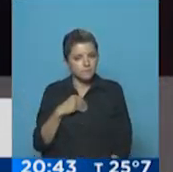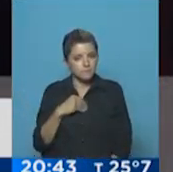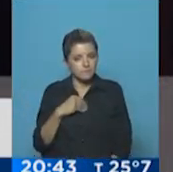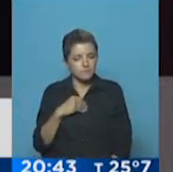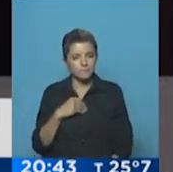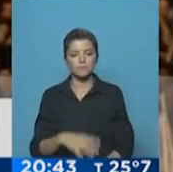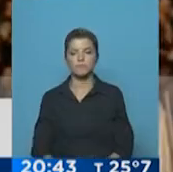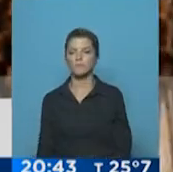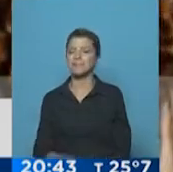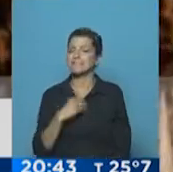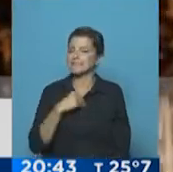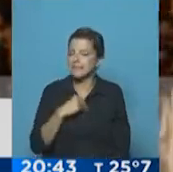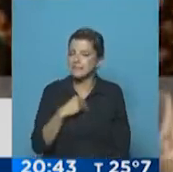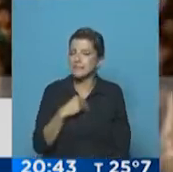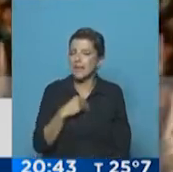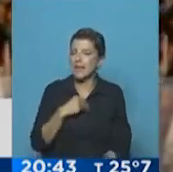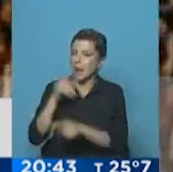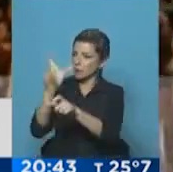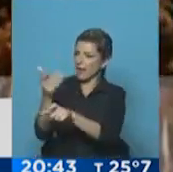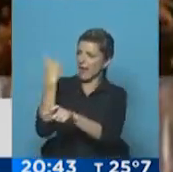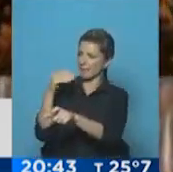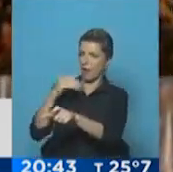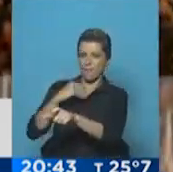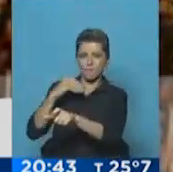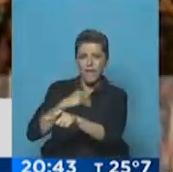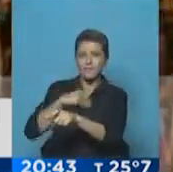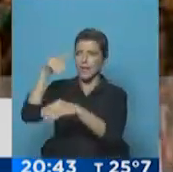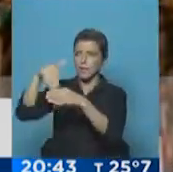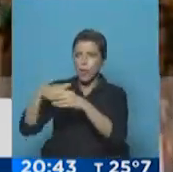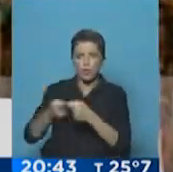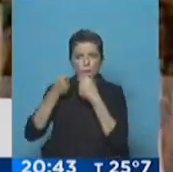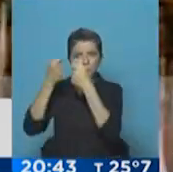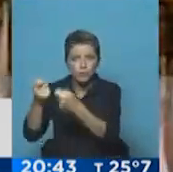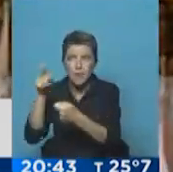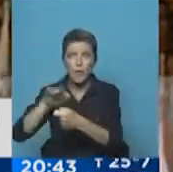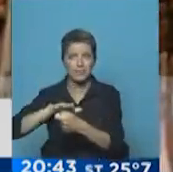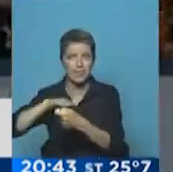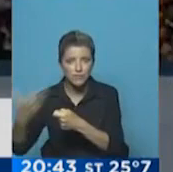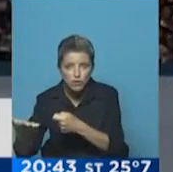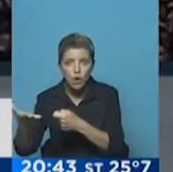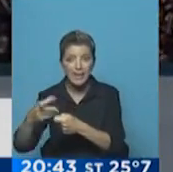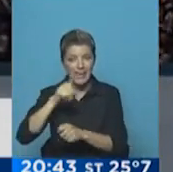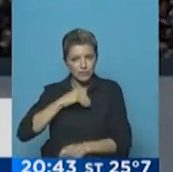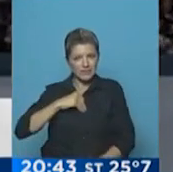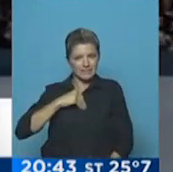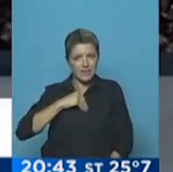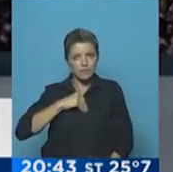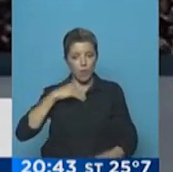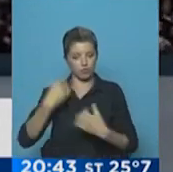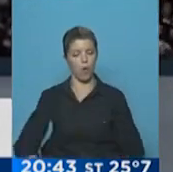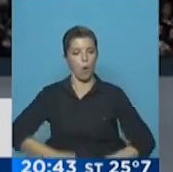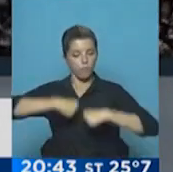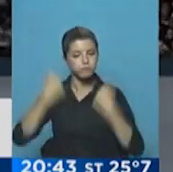aquellos en los que confió y depositó su voto lo traicionaron, tome su bandera